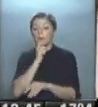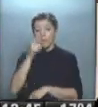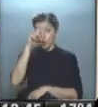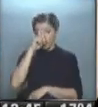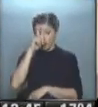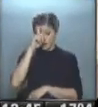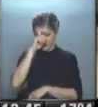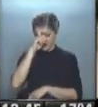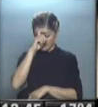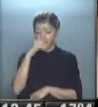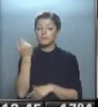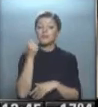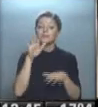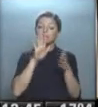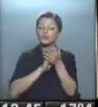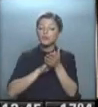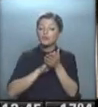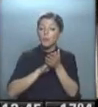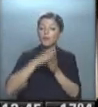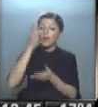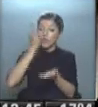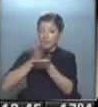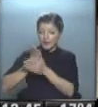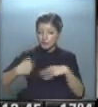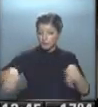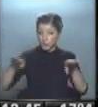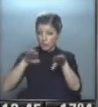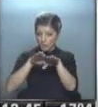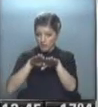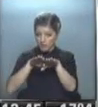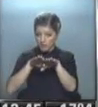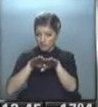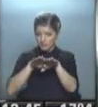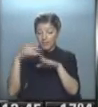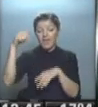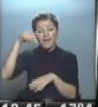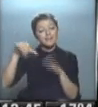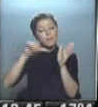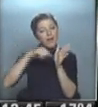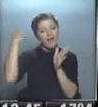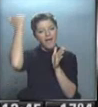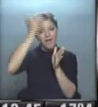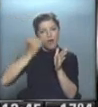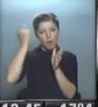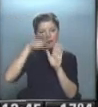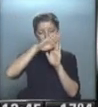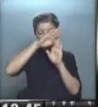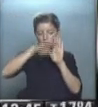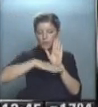En el ranking de igualdad de derechos elaborado por el Foro Económico Mundial, Arabia Saudita se encuentra en el